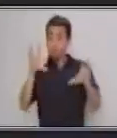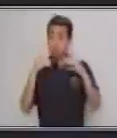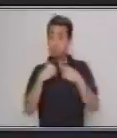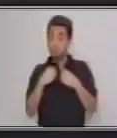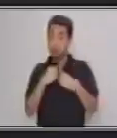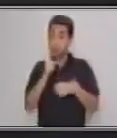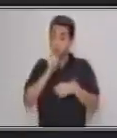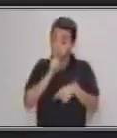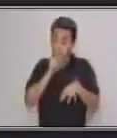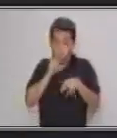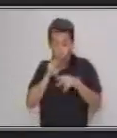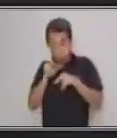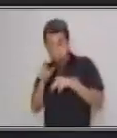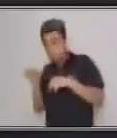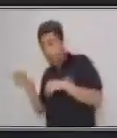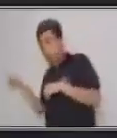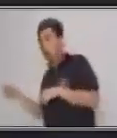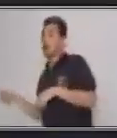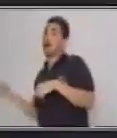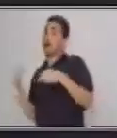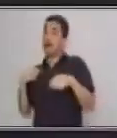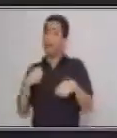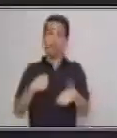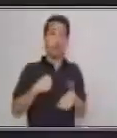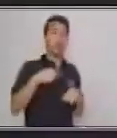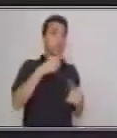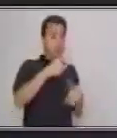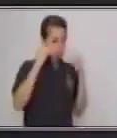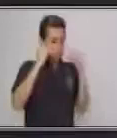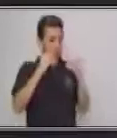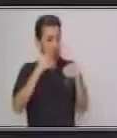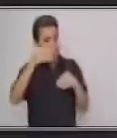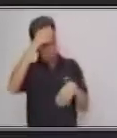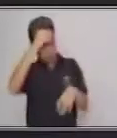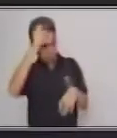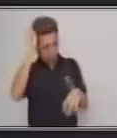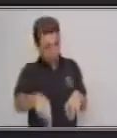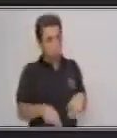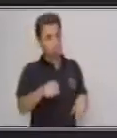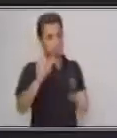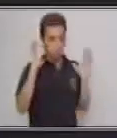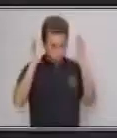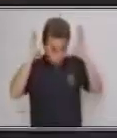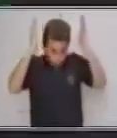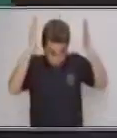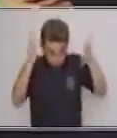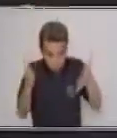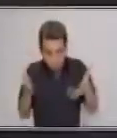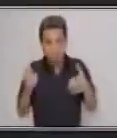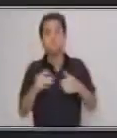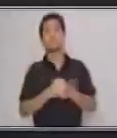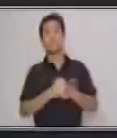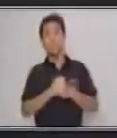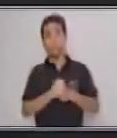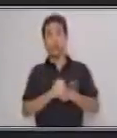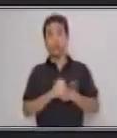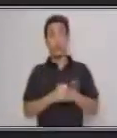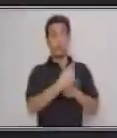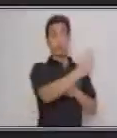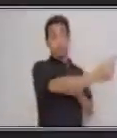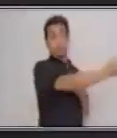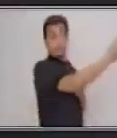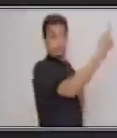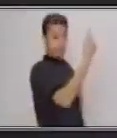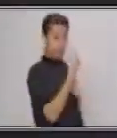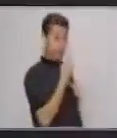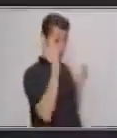escondida mientras yo le daba la lección a Caperucita Roja. Cuando llegó, la invité a entrar al dormitorio